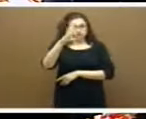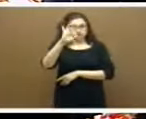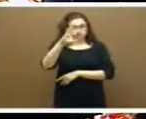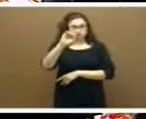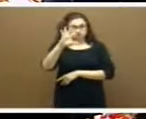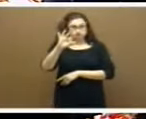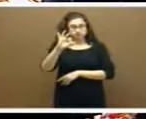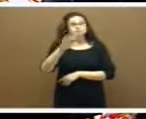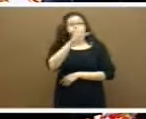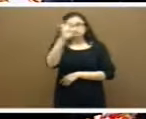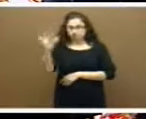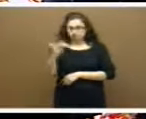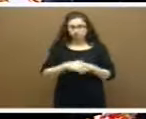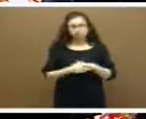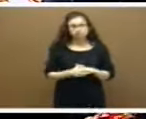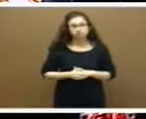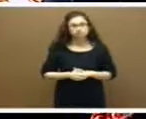palabra.